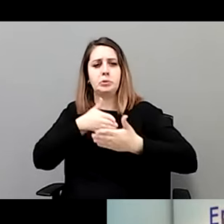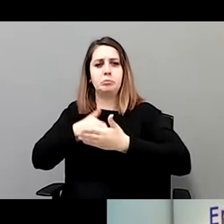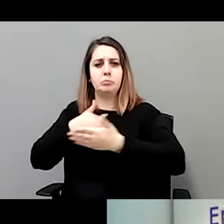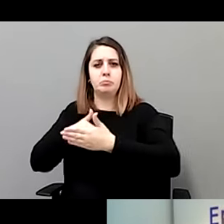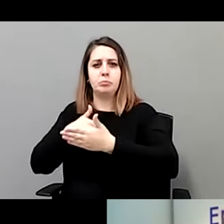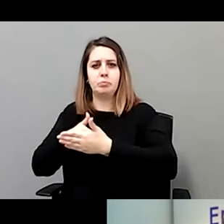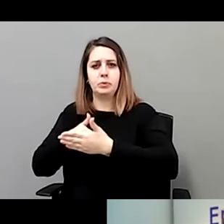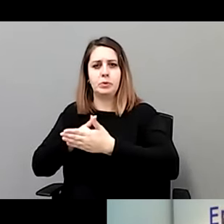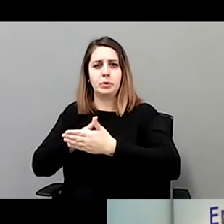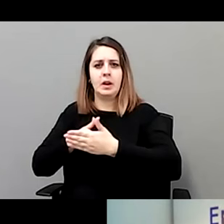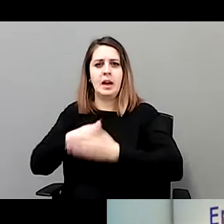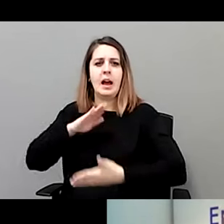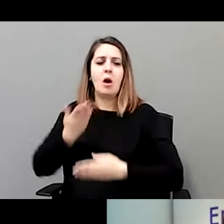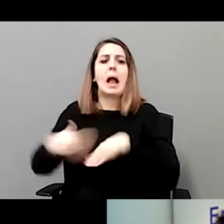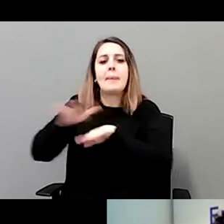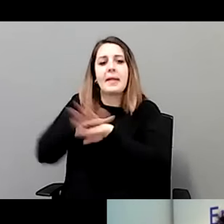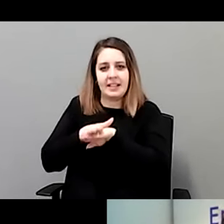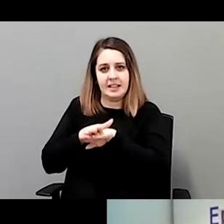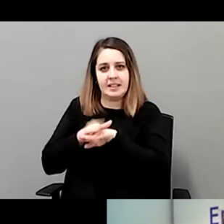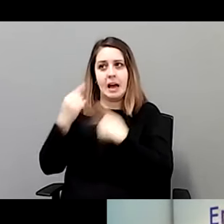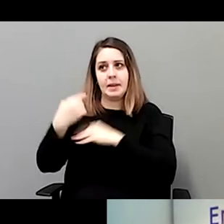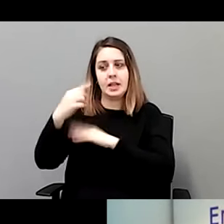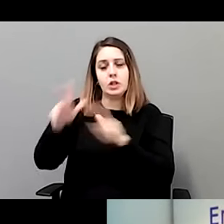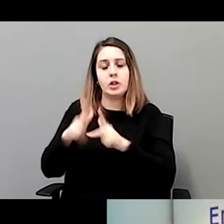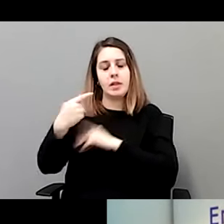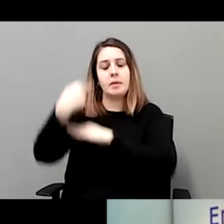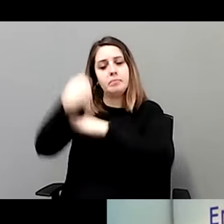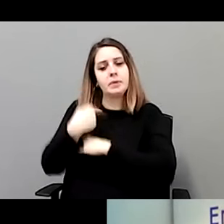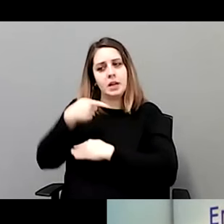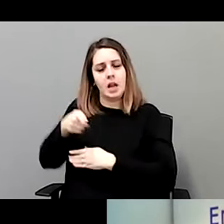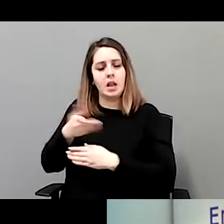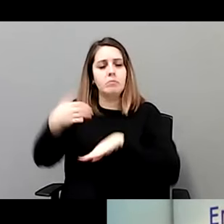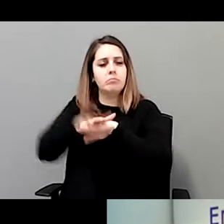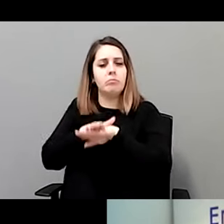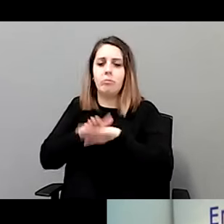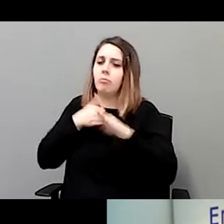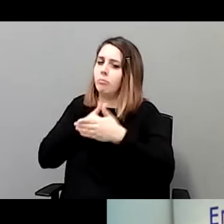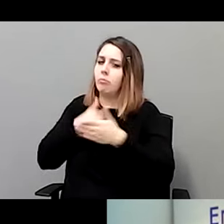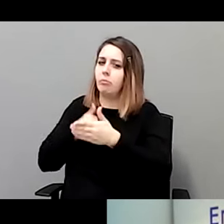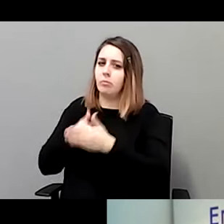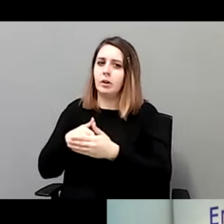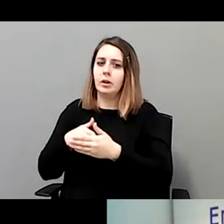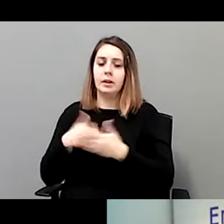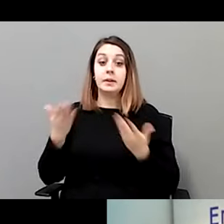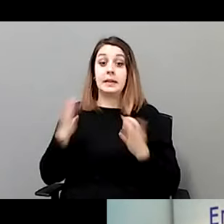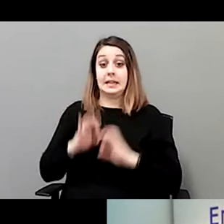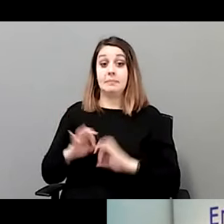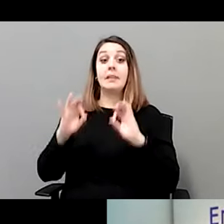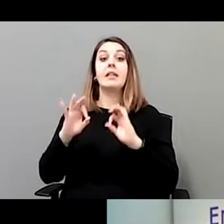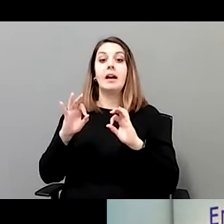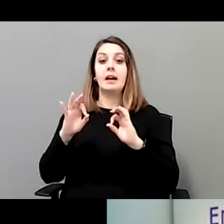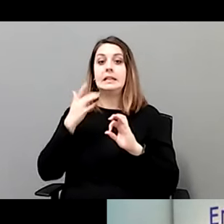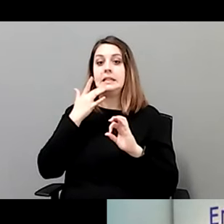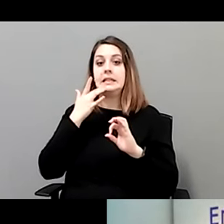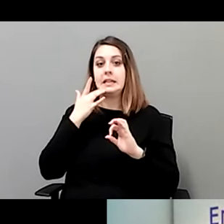las barreras capacitistas que muchas veces nos impone la sociedad a las personas con discapacidad, y especialmente cuando